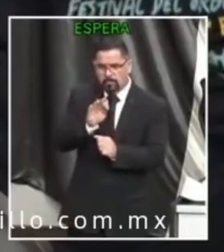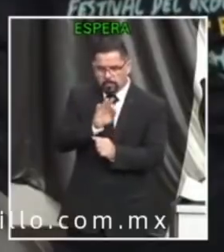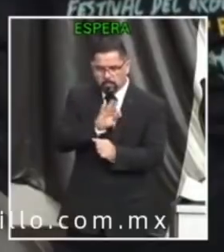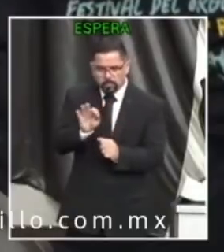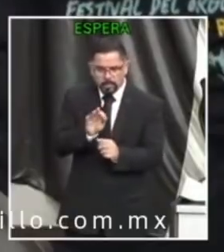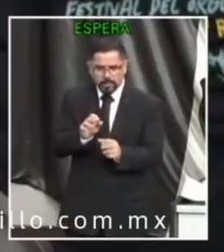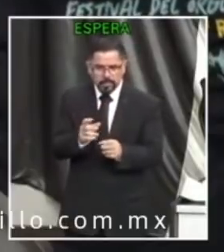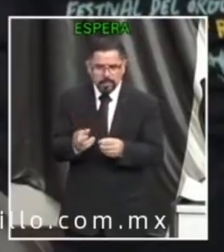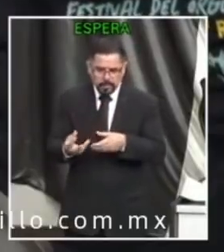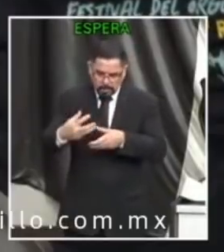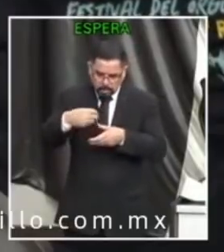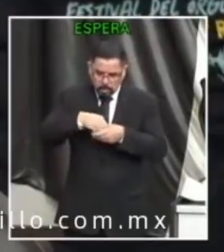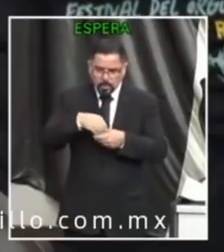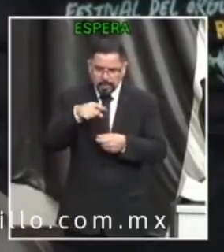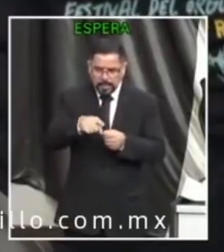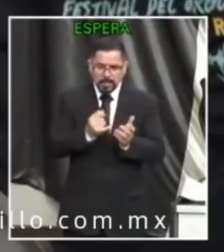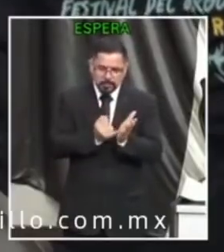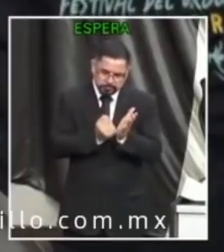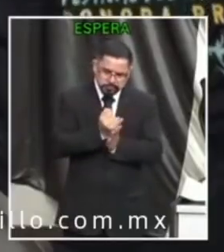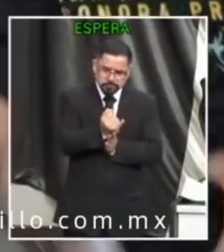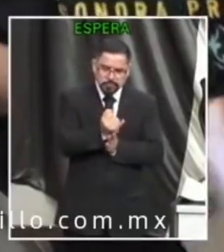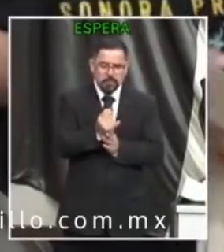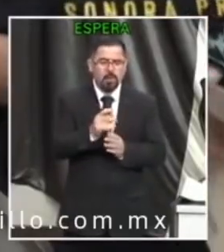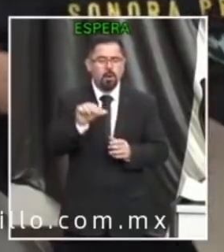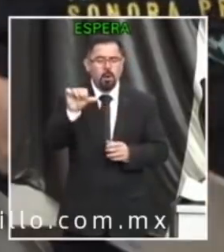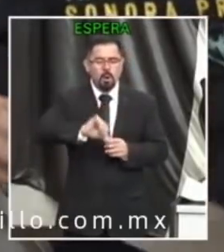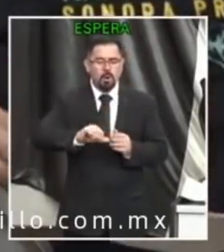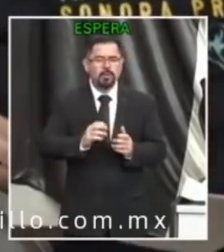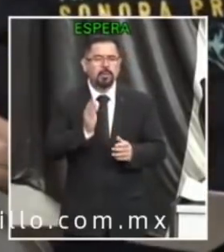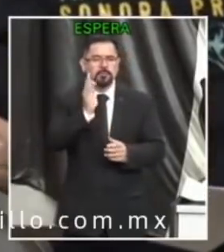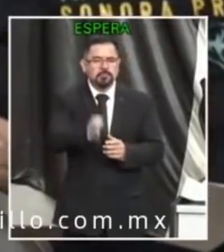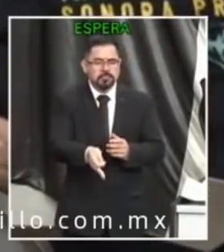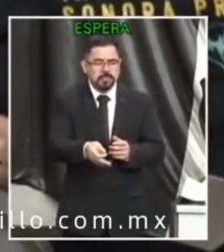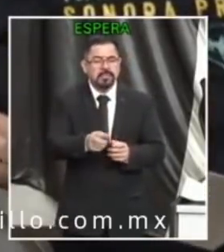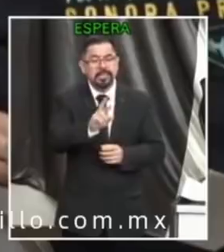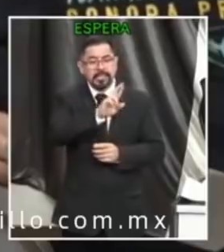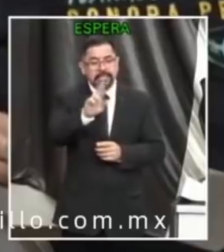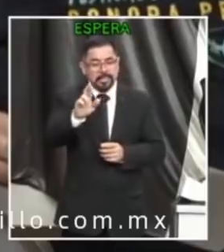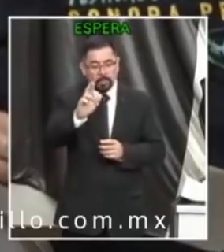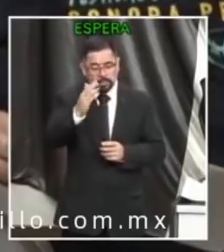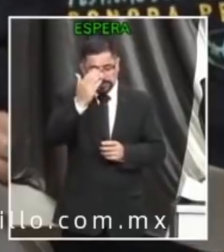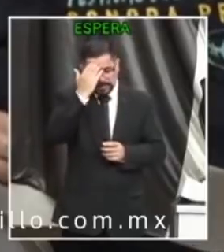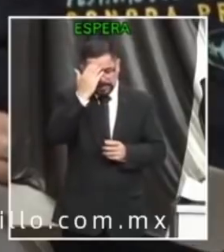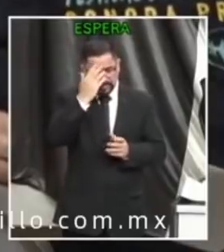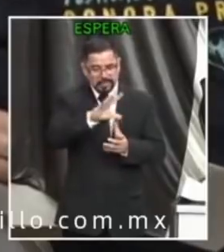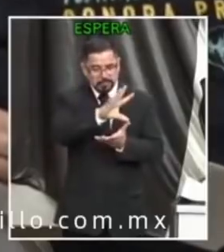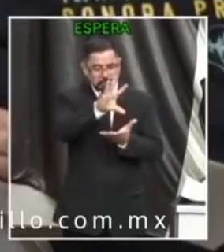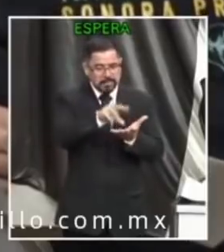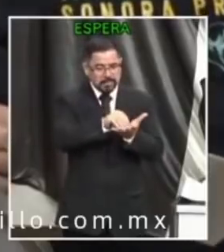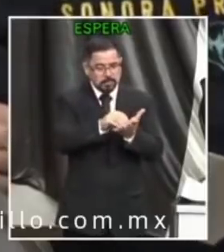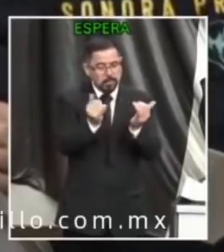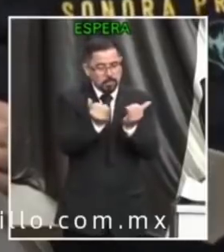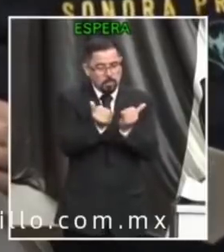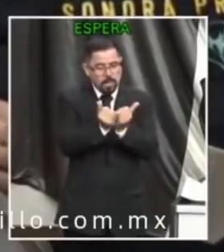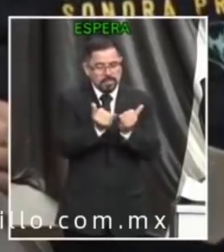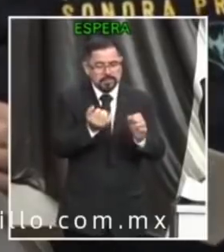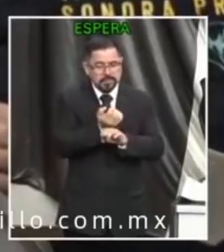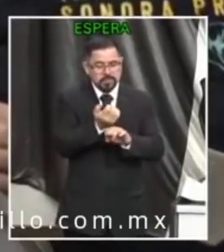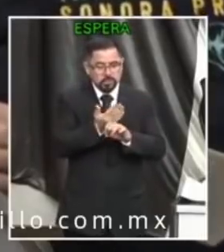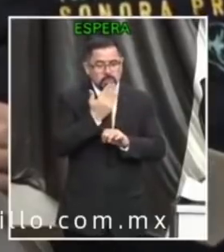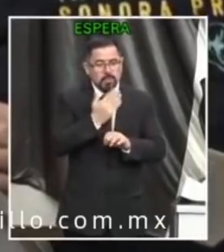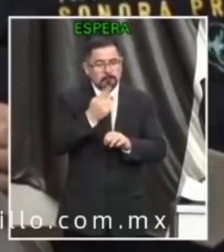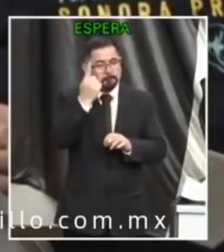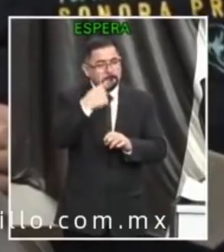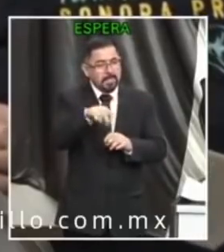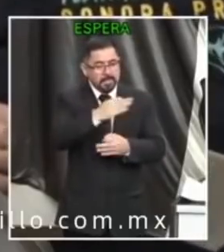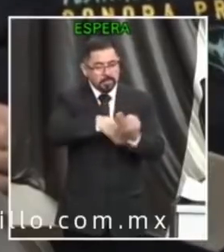Lo que hoy debemos aprobar es un primer paso es reconocer la figura del matrimonio igualitario en Sonora con el fin de garantizar los derechos de